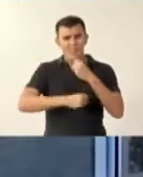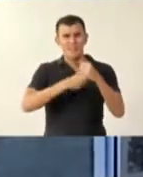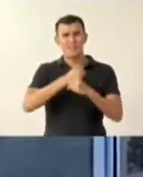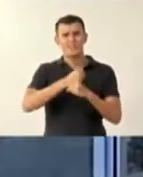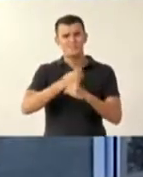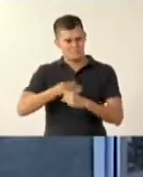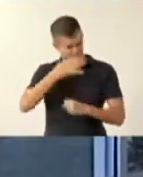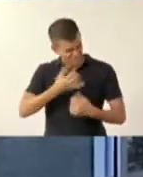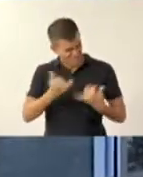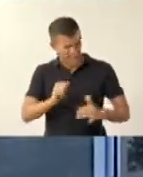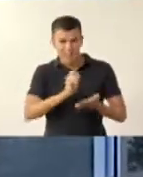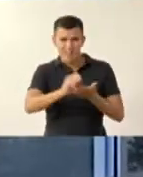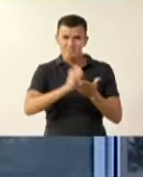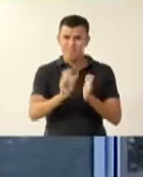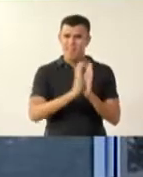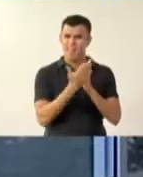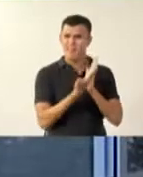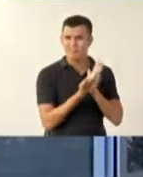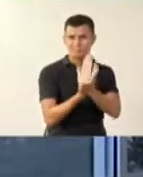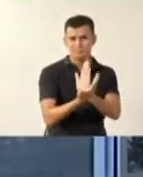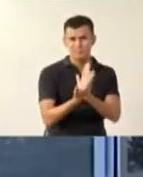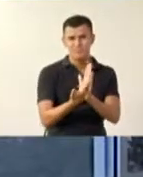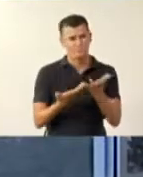25 años iba a tener una publicación.